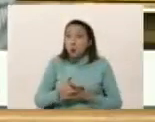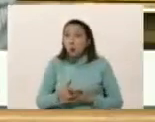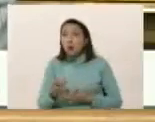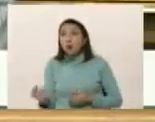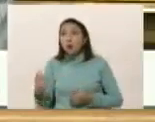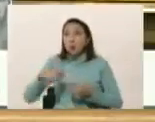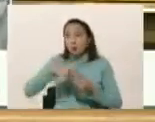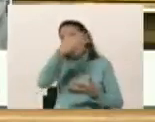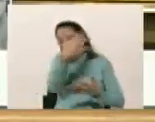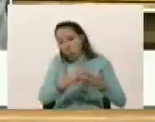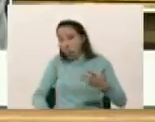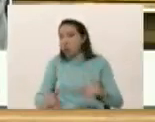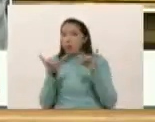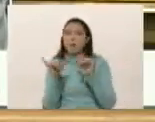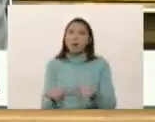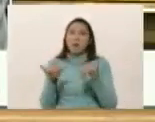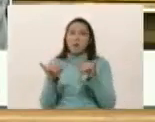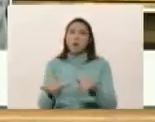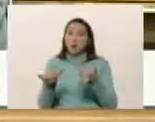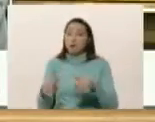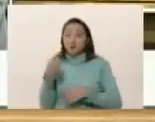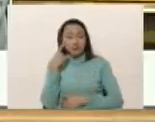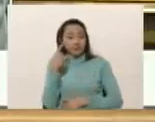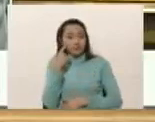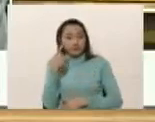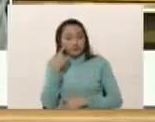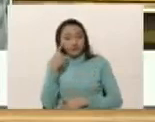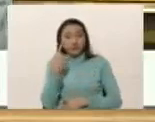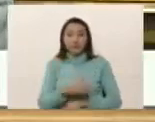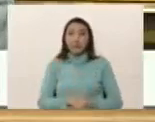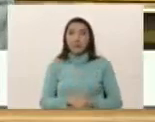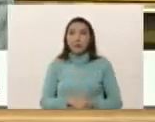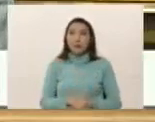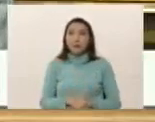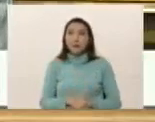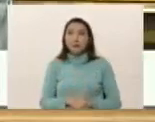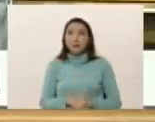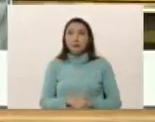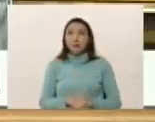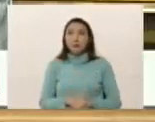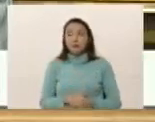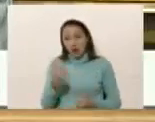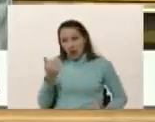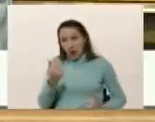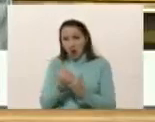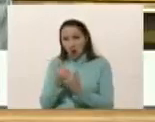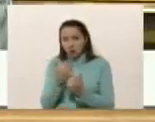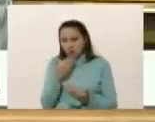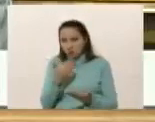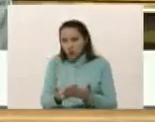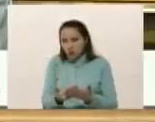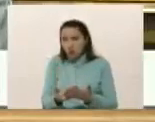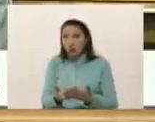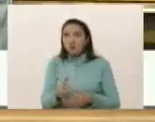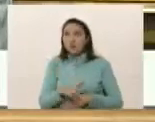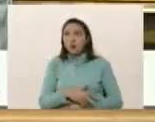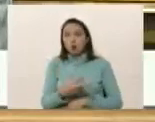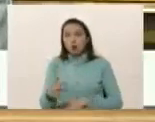del párrafo lo voy a someter a consideración pido apoyo no sexista